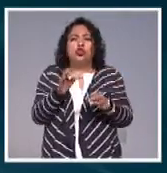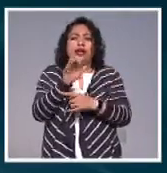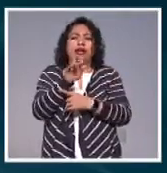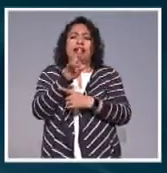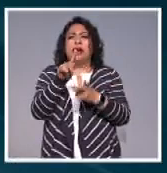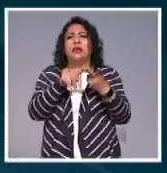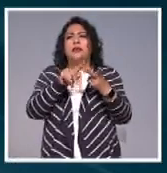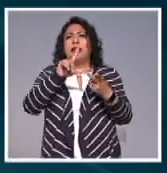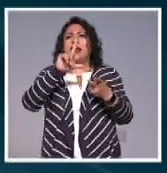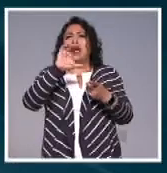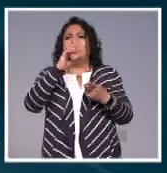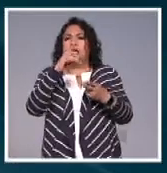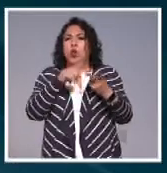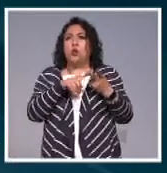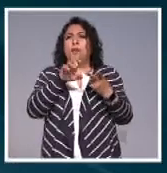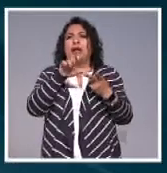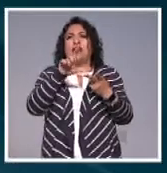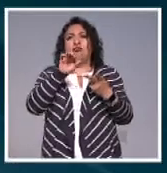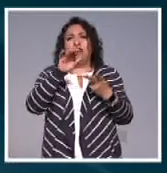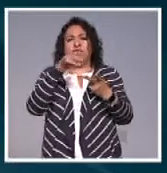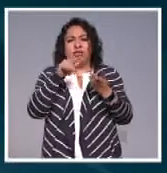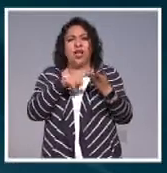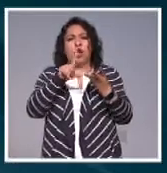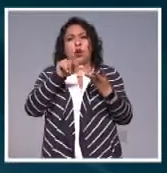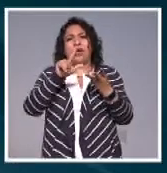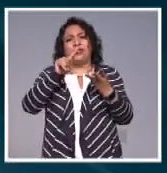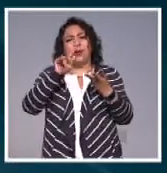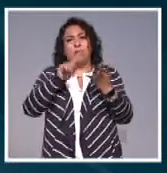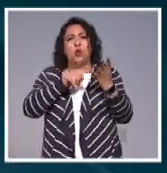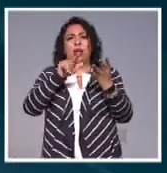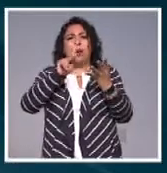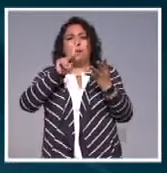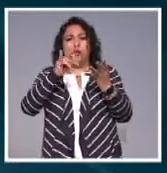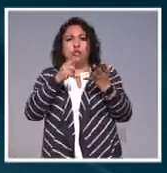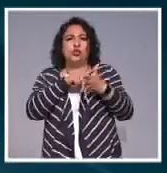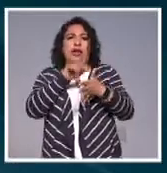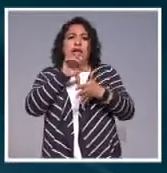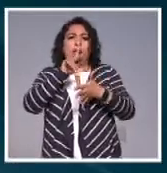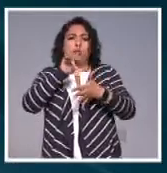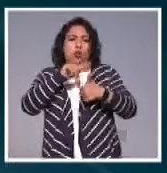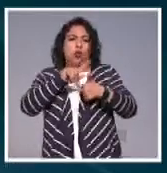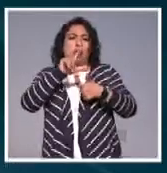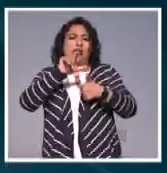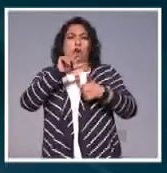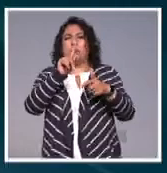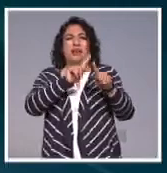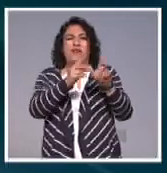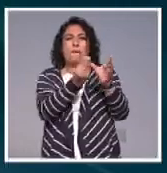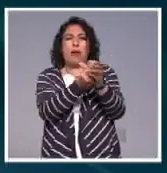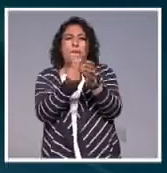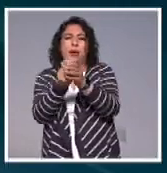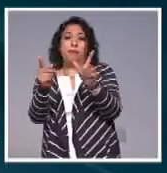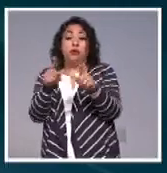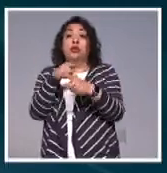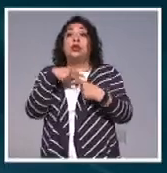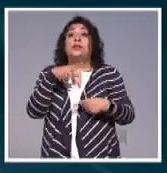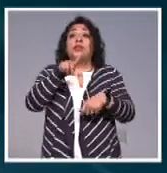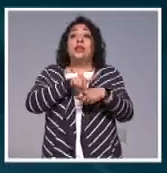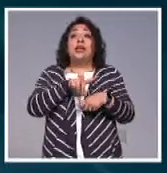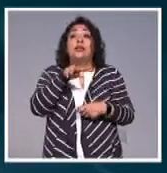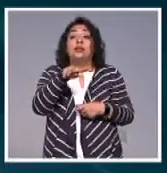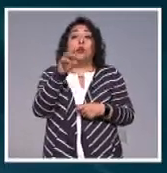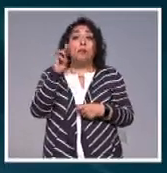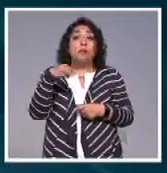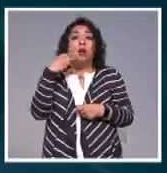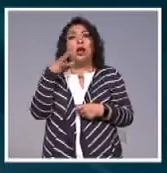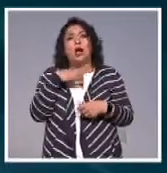como la chalupa, el fandango de lengua, la tambora, la puya, el porro y la cumbia. Y el 19 de marzo, se